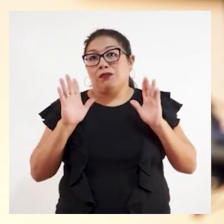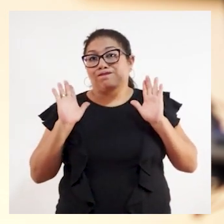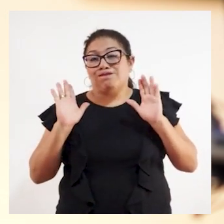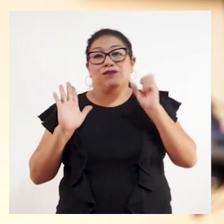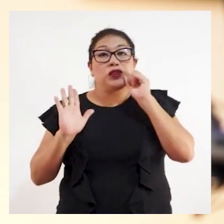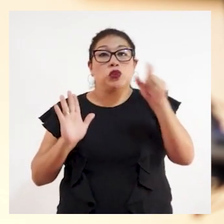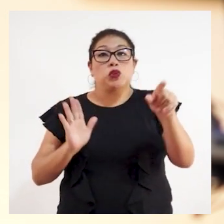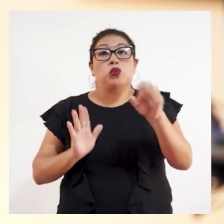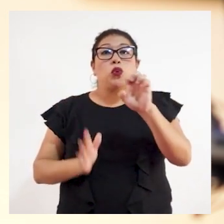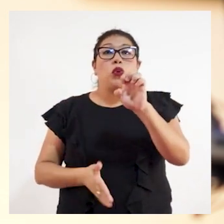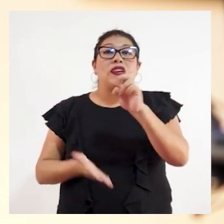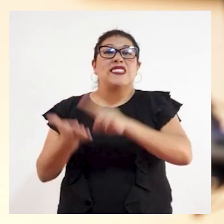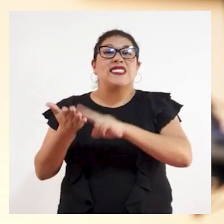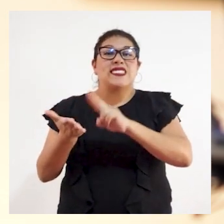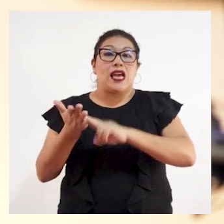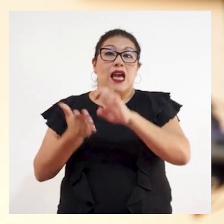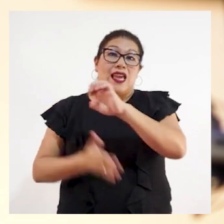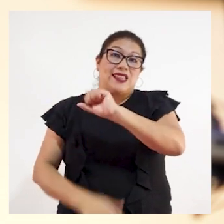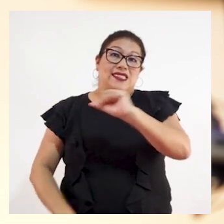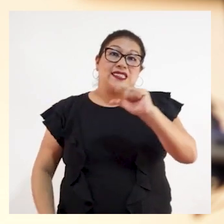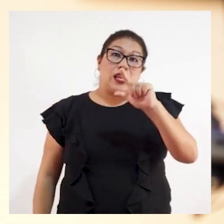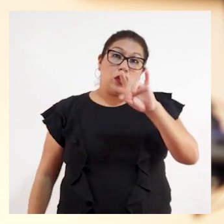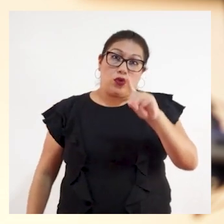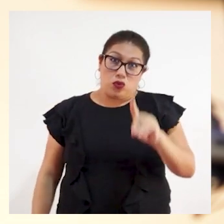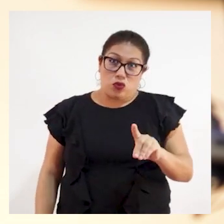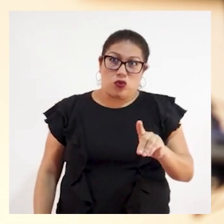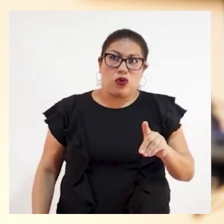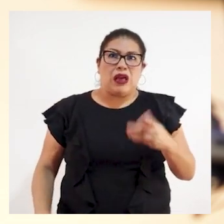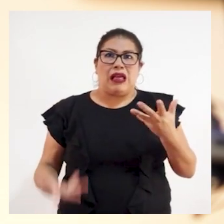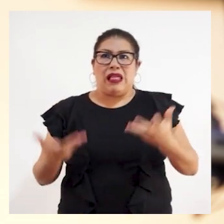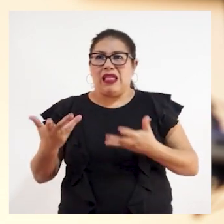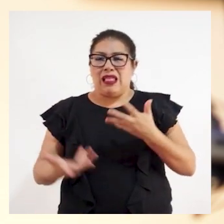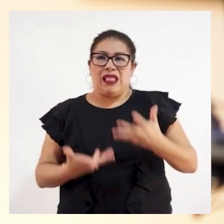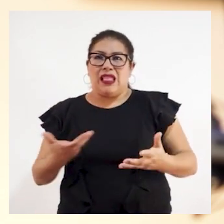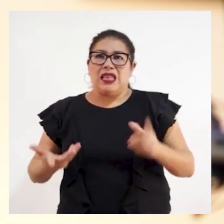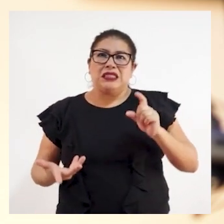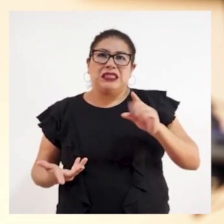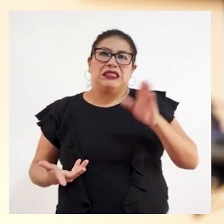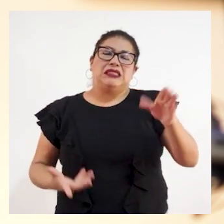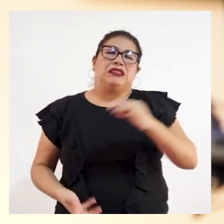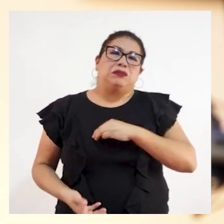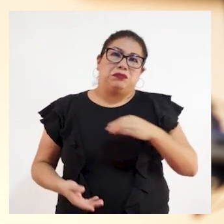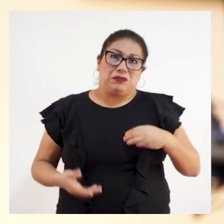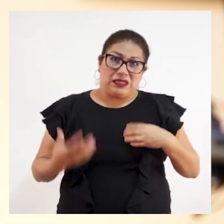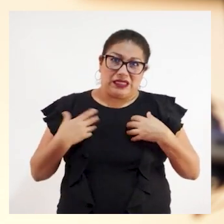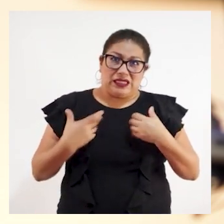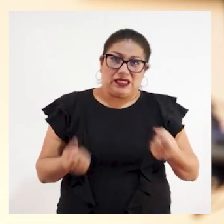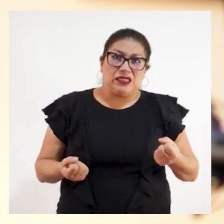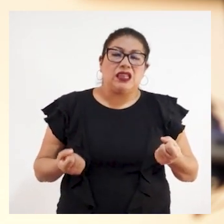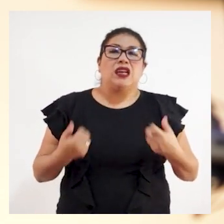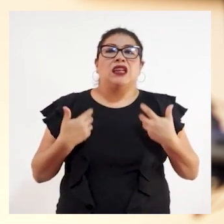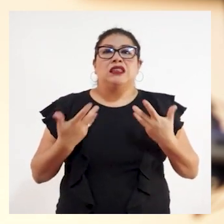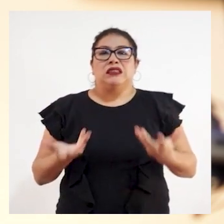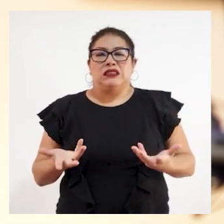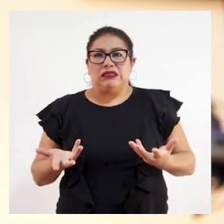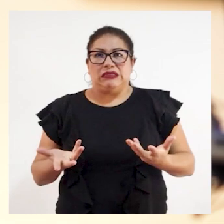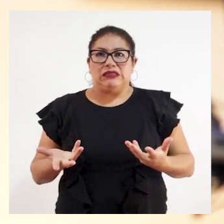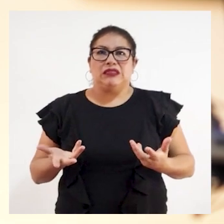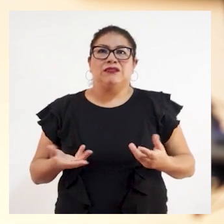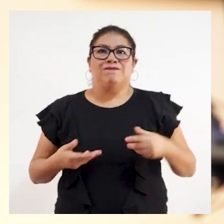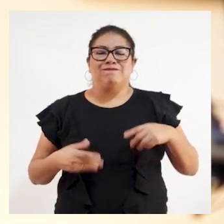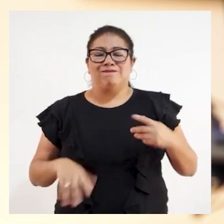tienes un seguro de salud y necesitas ir a un MINSA para obtener este certificado, nos está generando